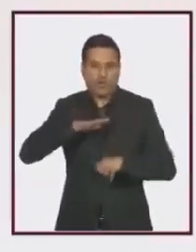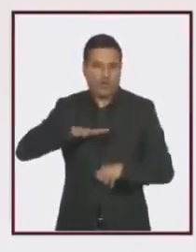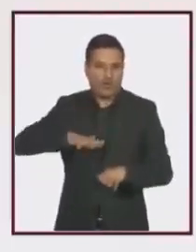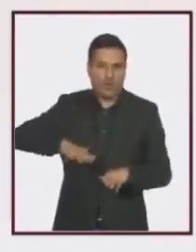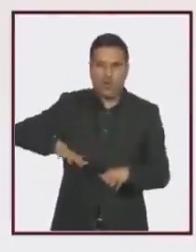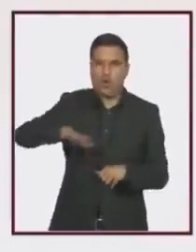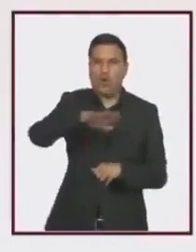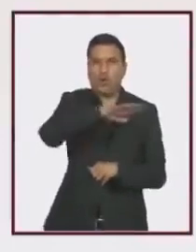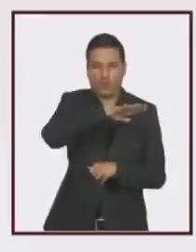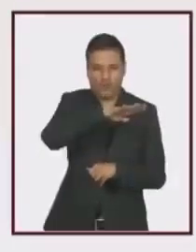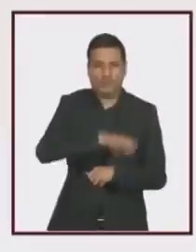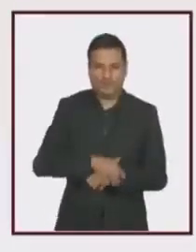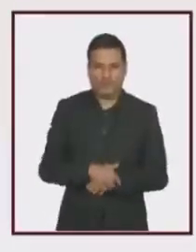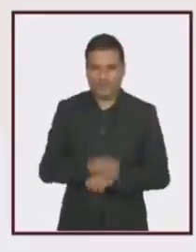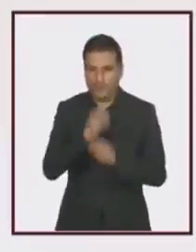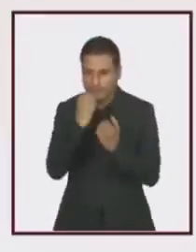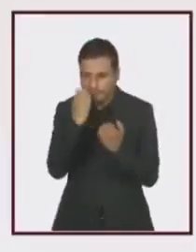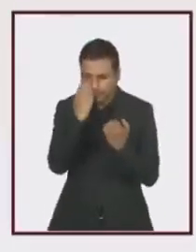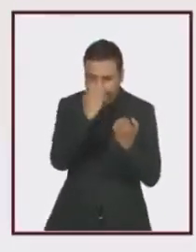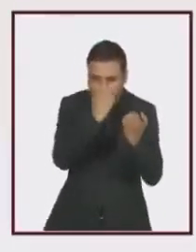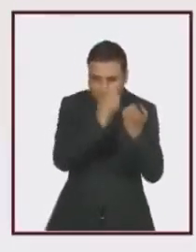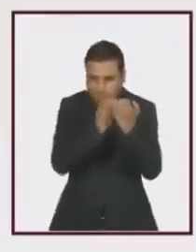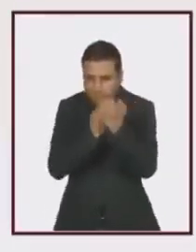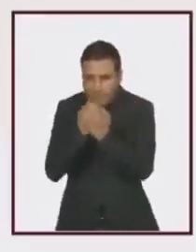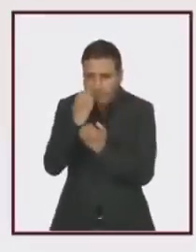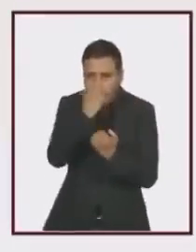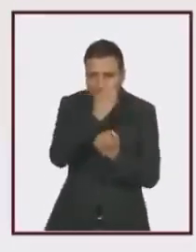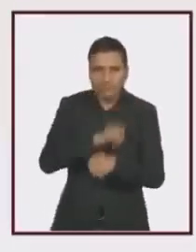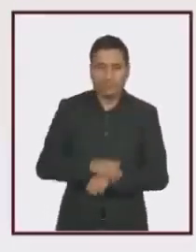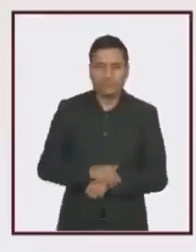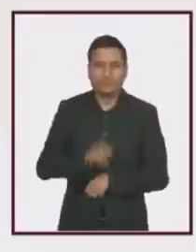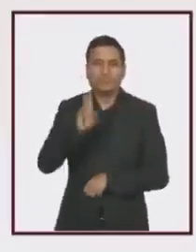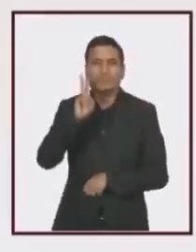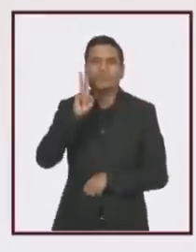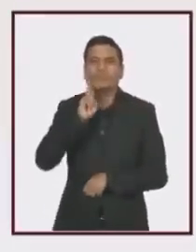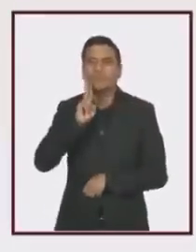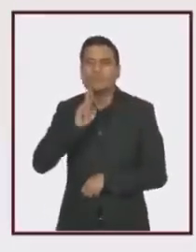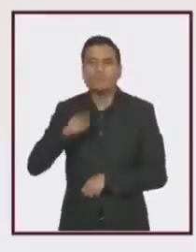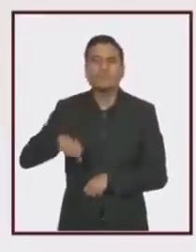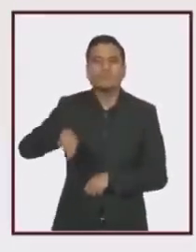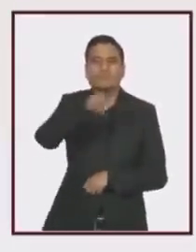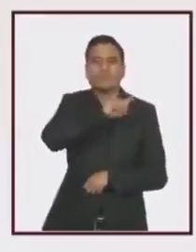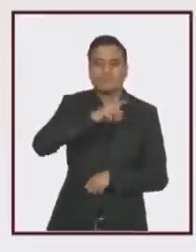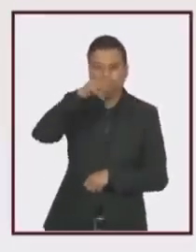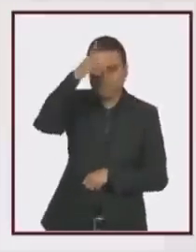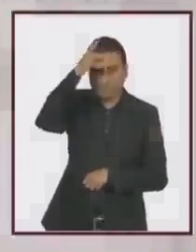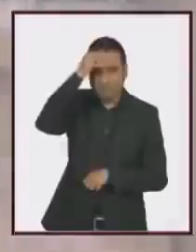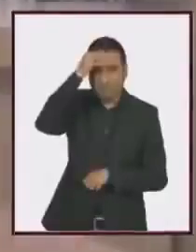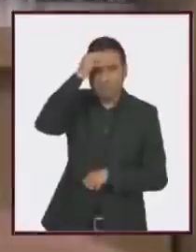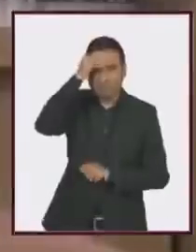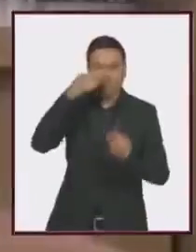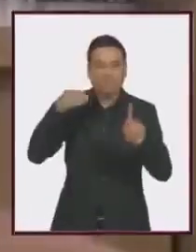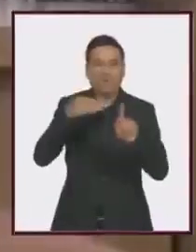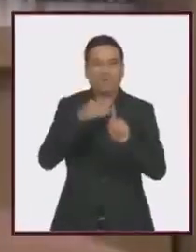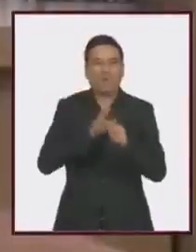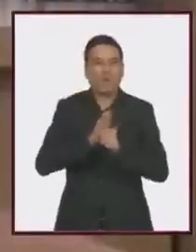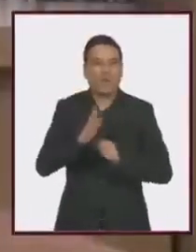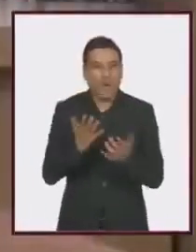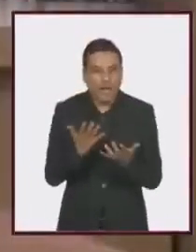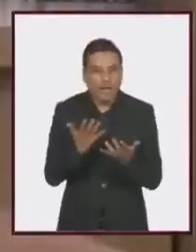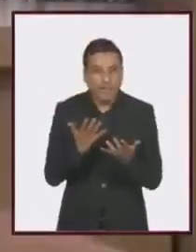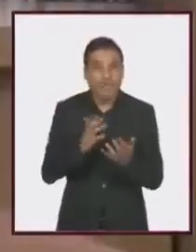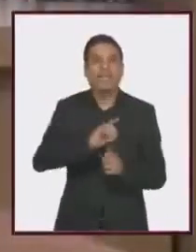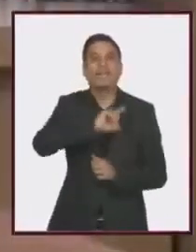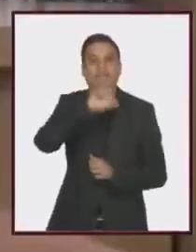los grados escolares, para entonces sí poder tener un punto de partida para desarrollar el